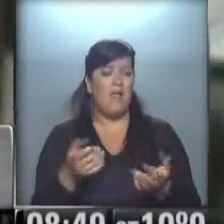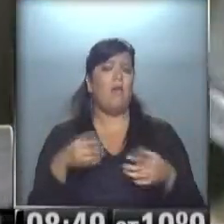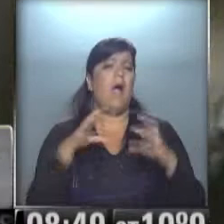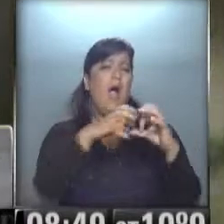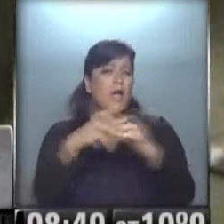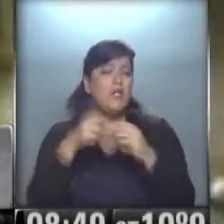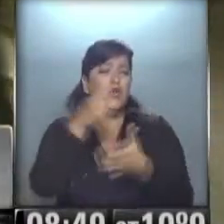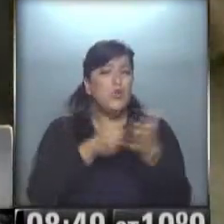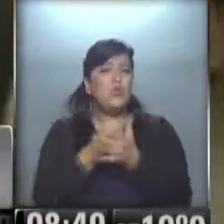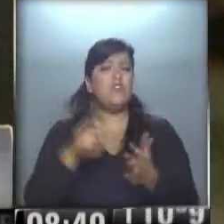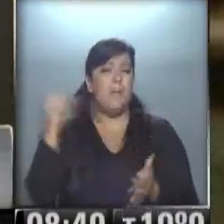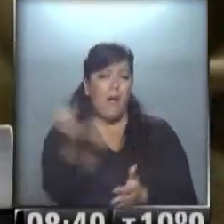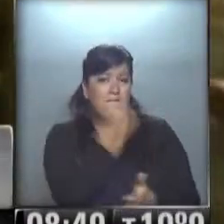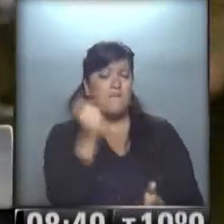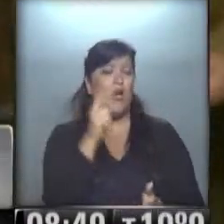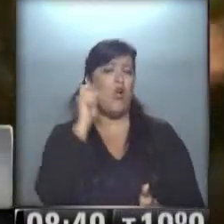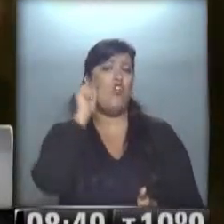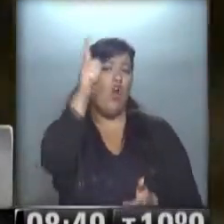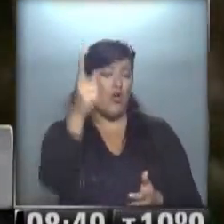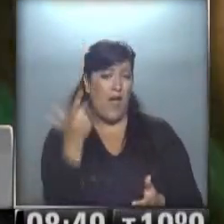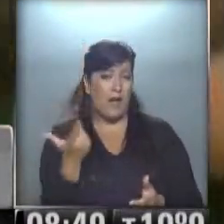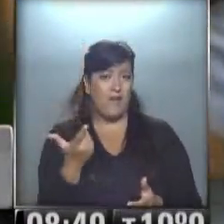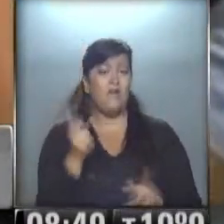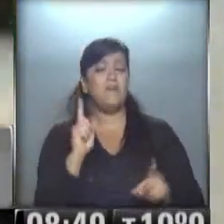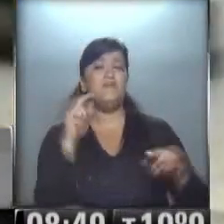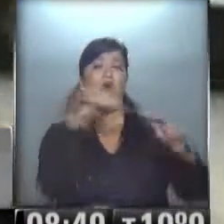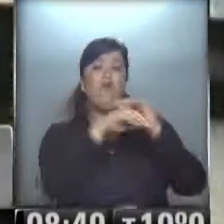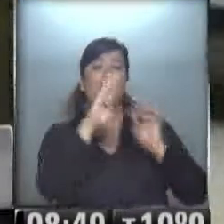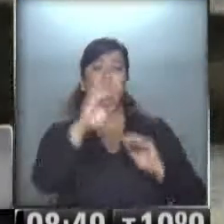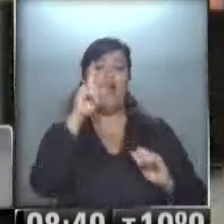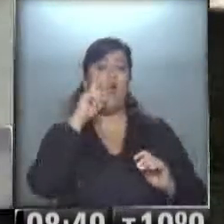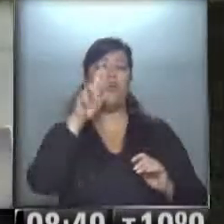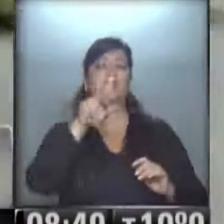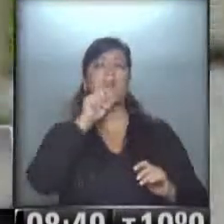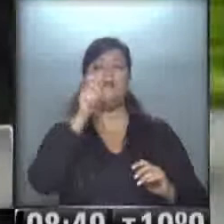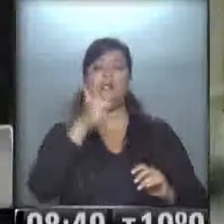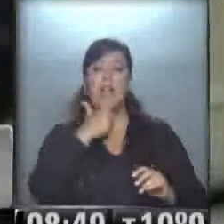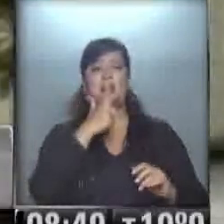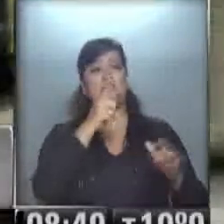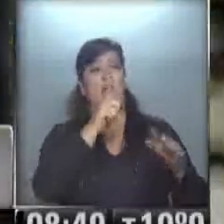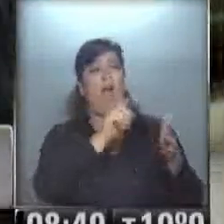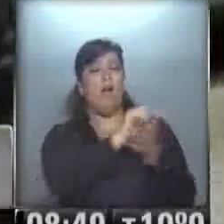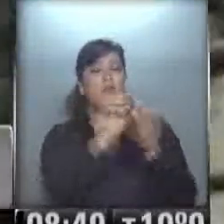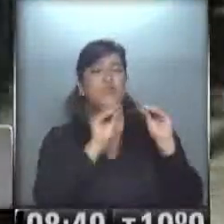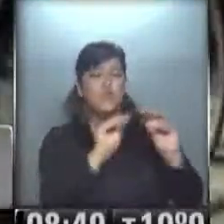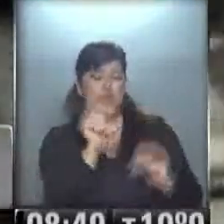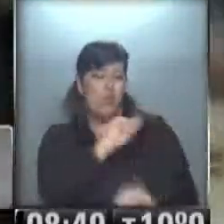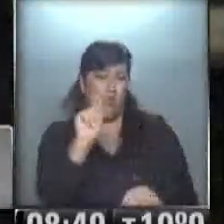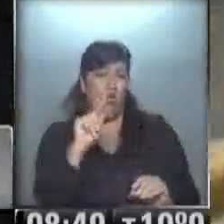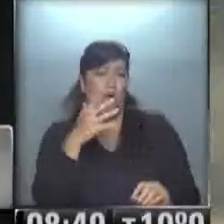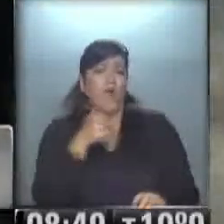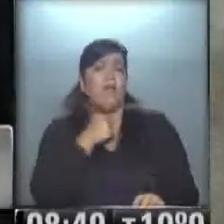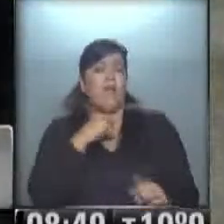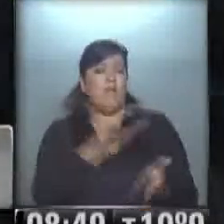fondos buitres dejen de realmente estar haciendo negocios a espaldas de los argentinos. Nosotros creemos